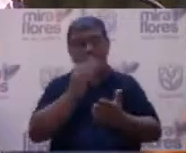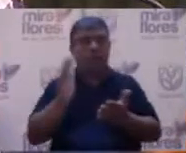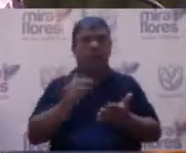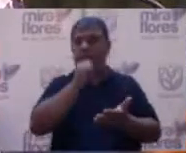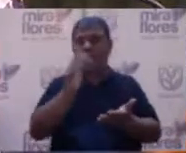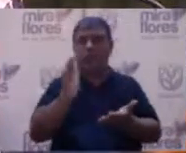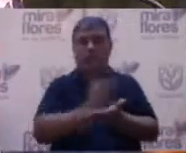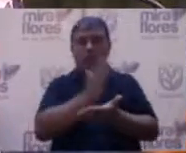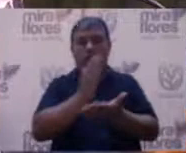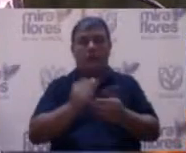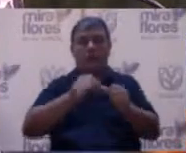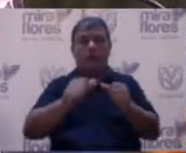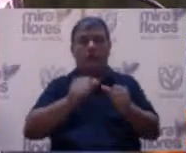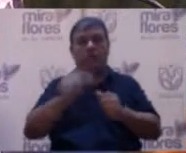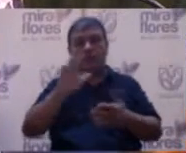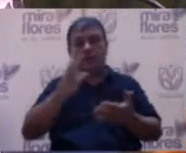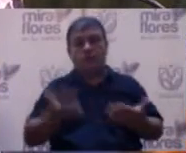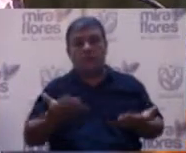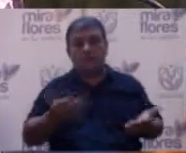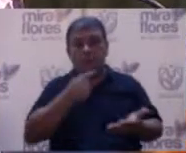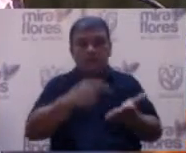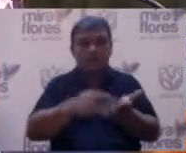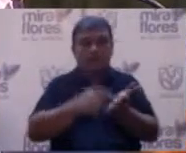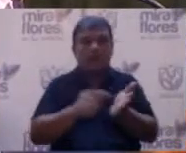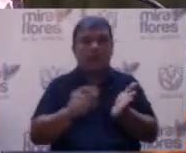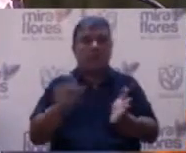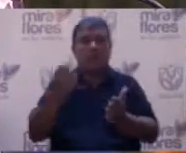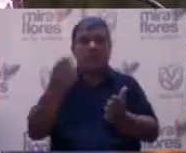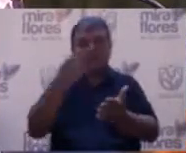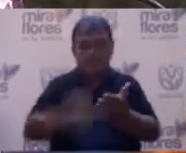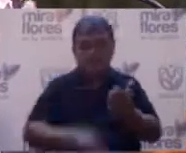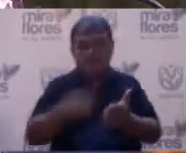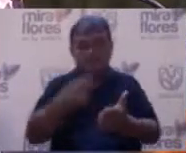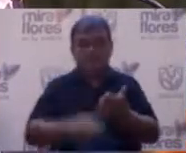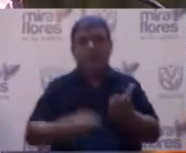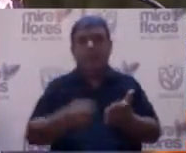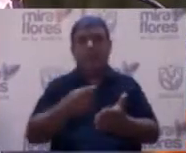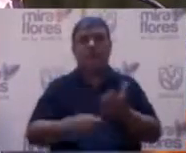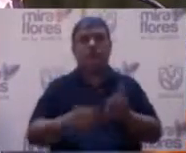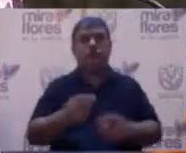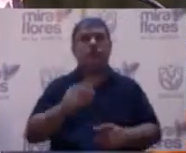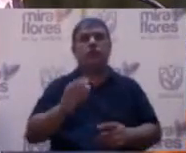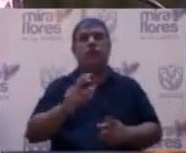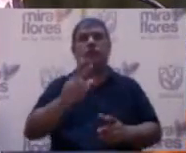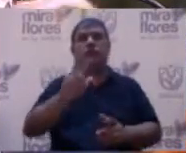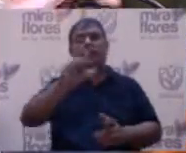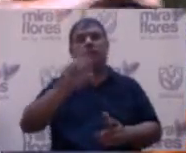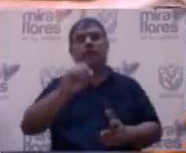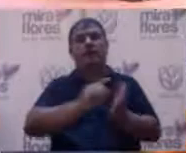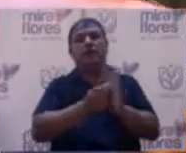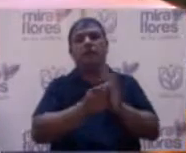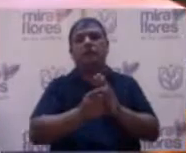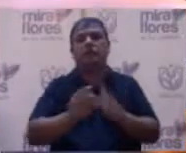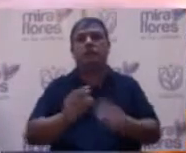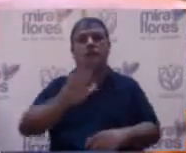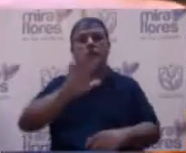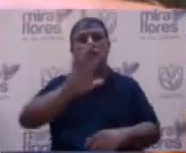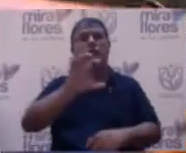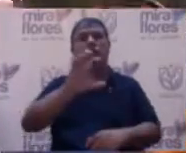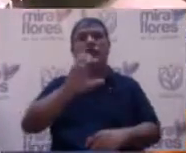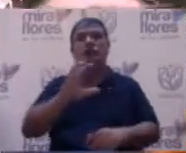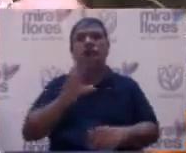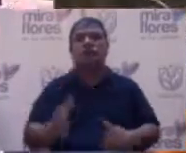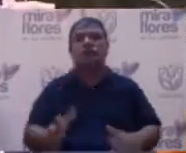hoja, la número 3, que es donde está el precio del de la media hora de que se va a cobrar los 50 centavos,